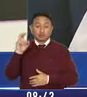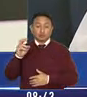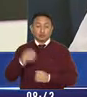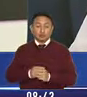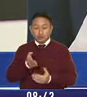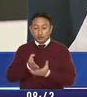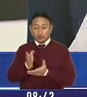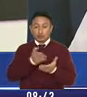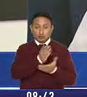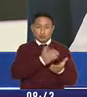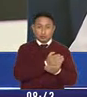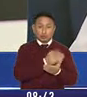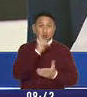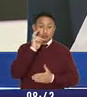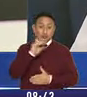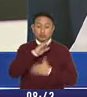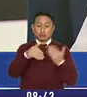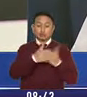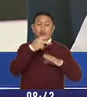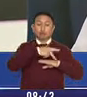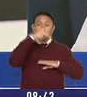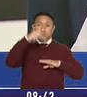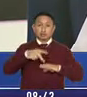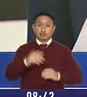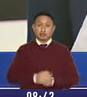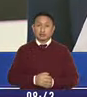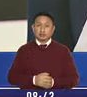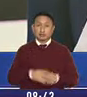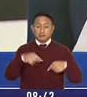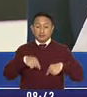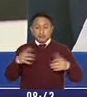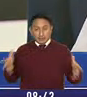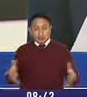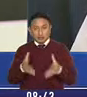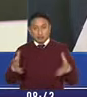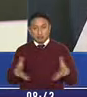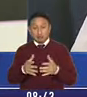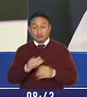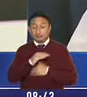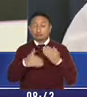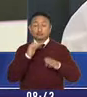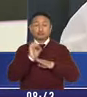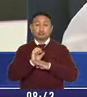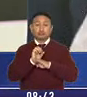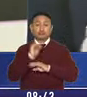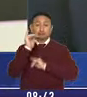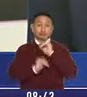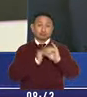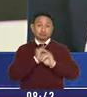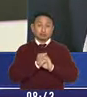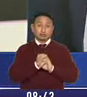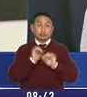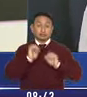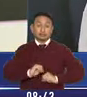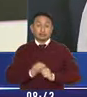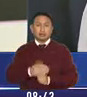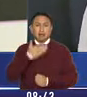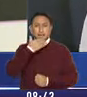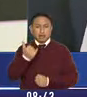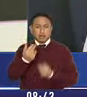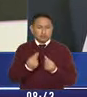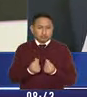rutas turísticas en toda la provincia de Pichincha para promocionar a nivel nacional e internacional. Inclusive, para mejorar